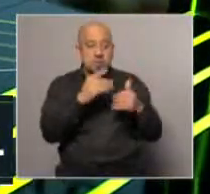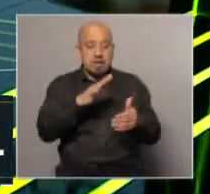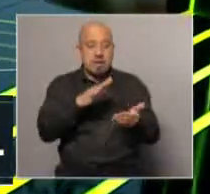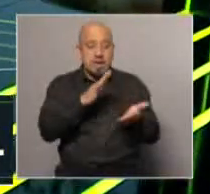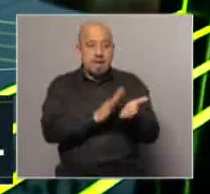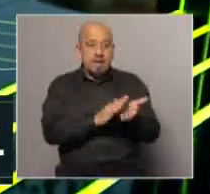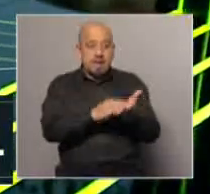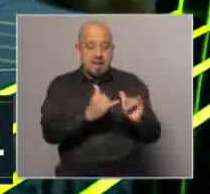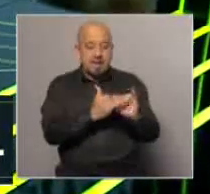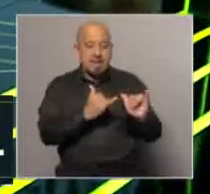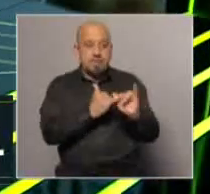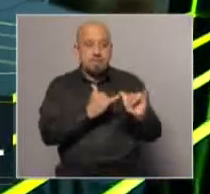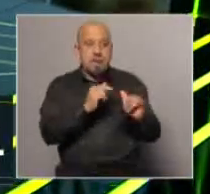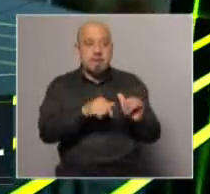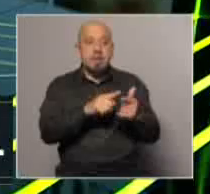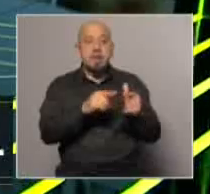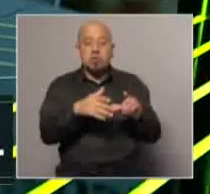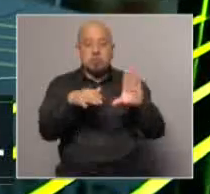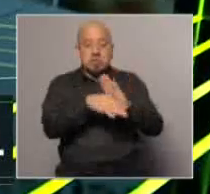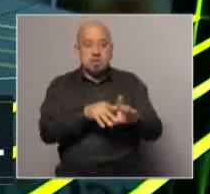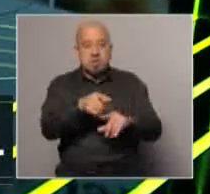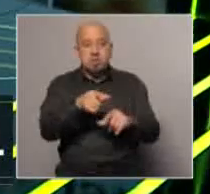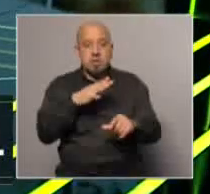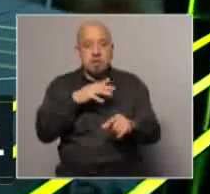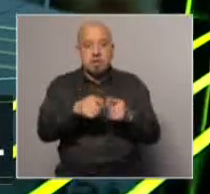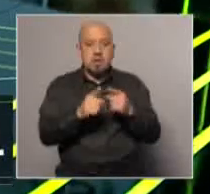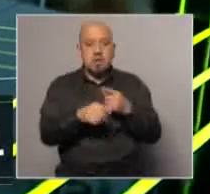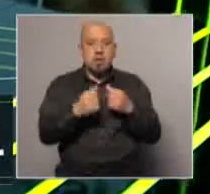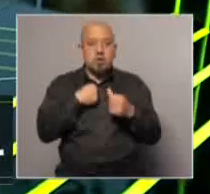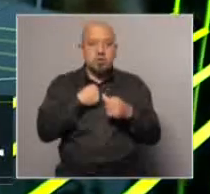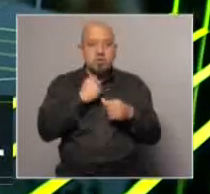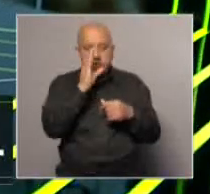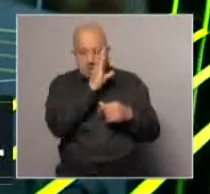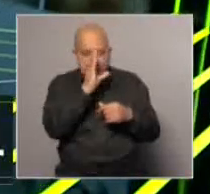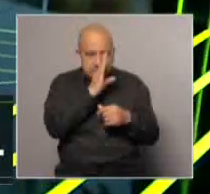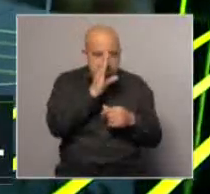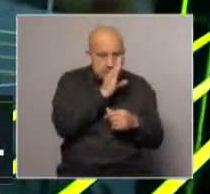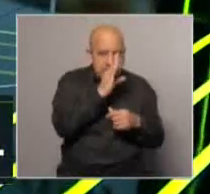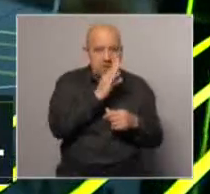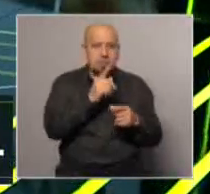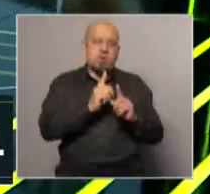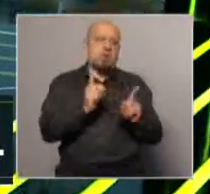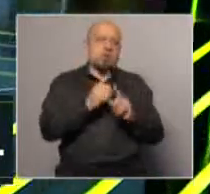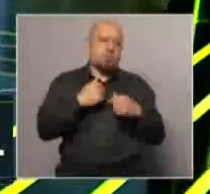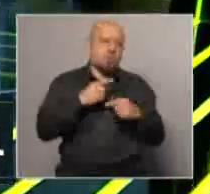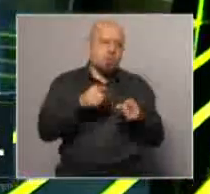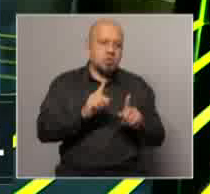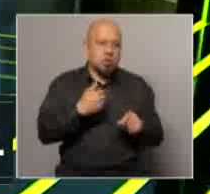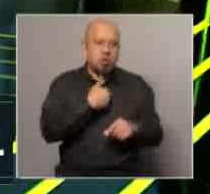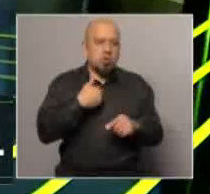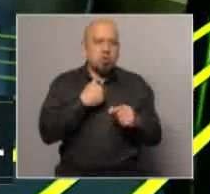Es verdad que nosotros no hacemos actividades, digamos, de inteligencia, porque no nos compete y no es una tarea que nosotros tengamos que